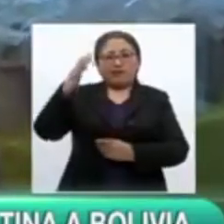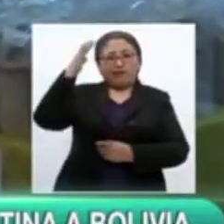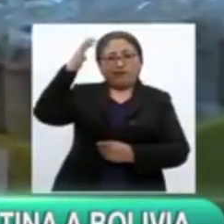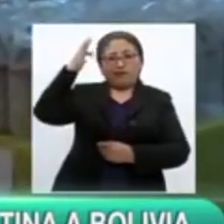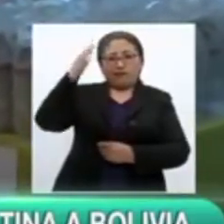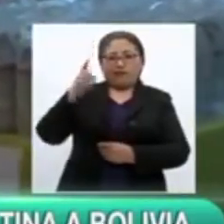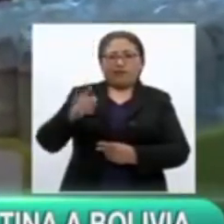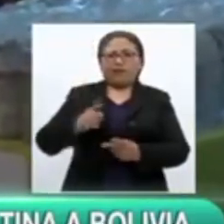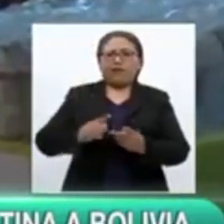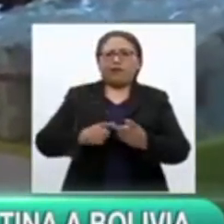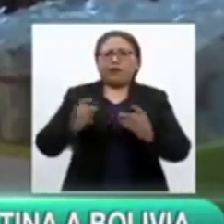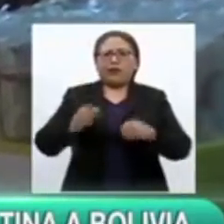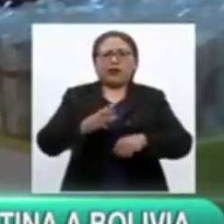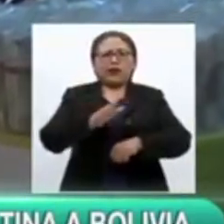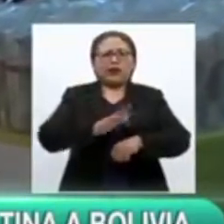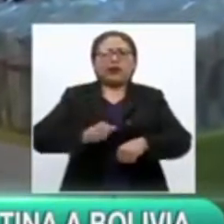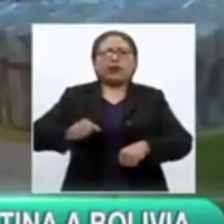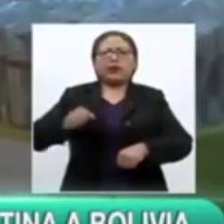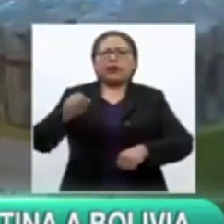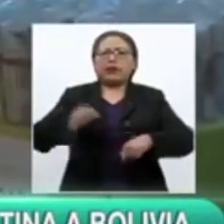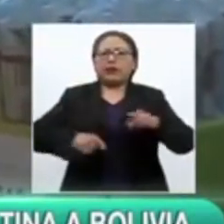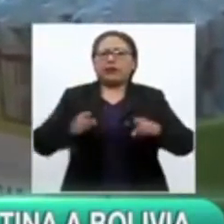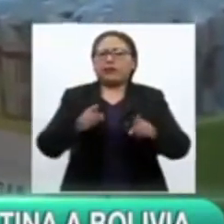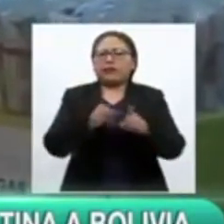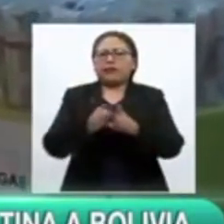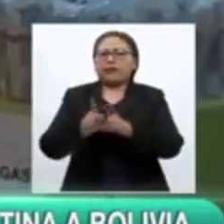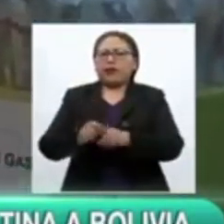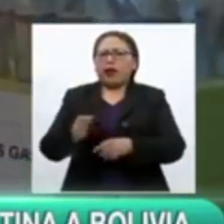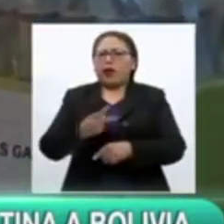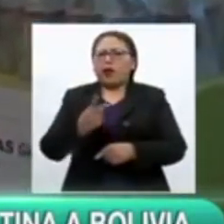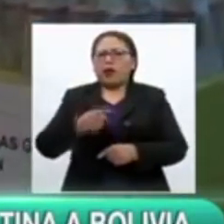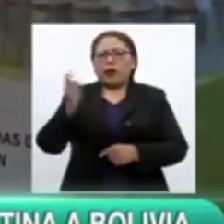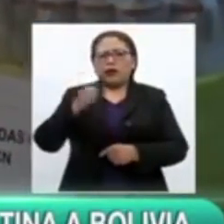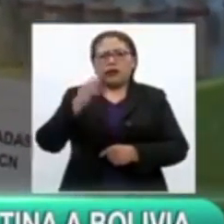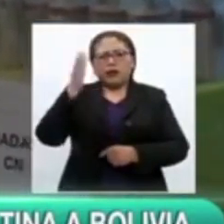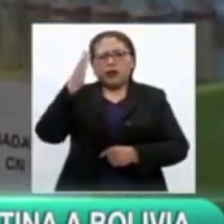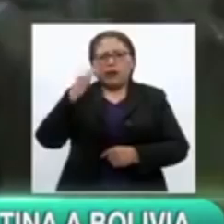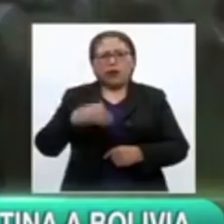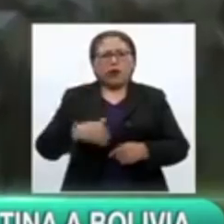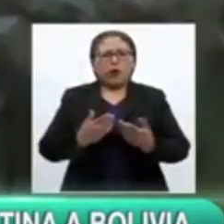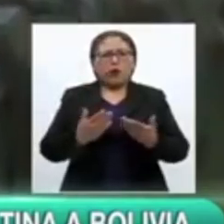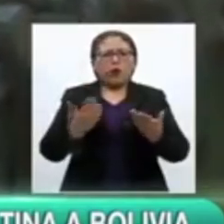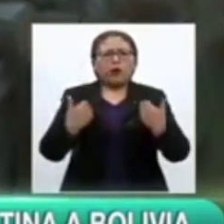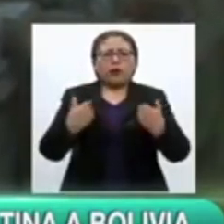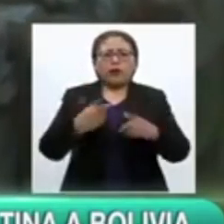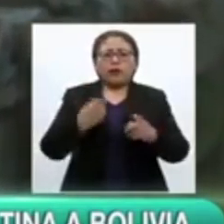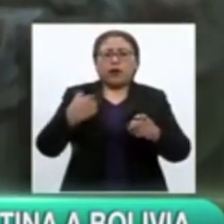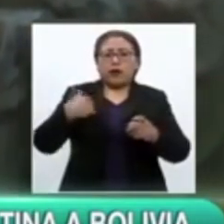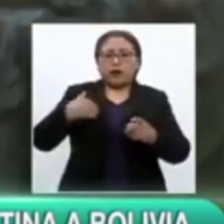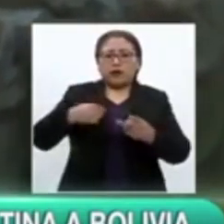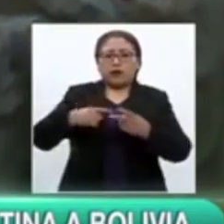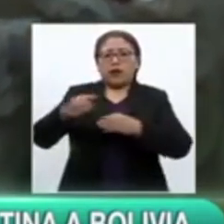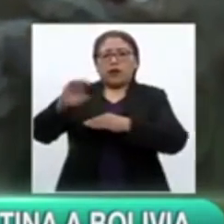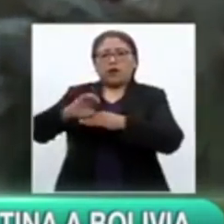ser citados ante la Fiscalía para dar cuenta si conocían de la internación de pertrechos desde Argentina y Ecuador.